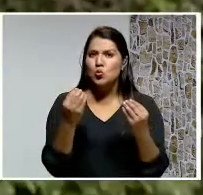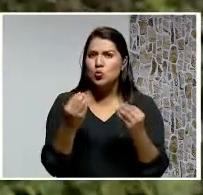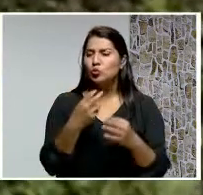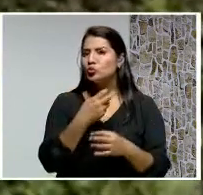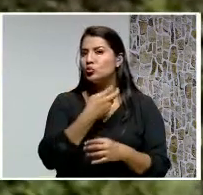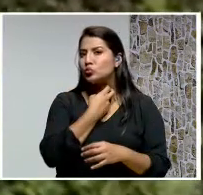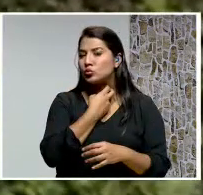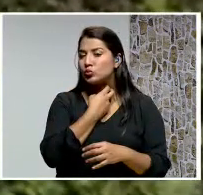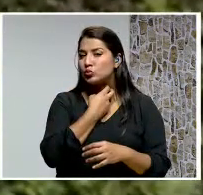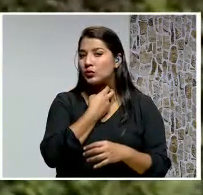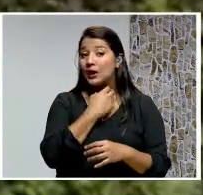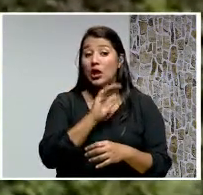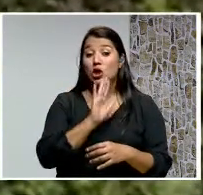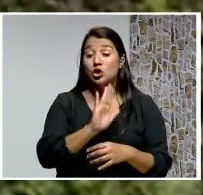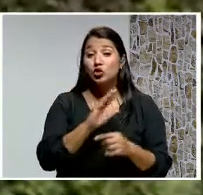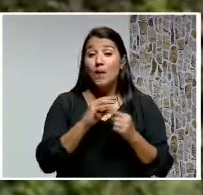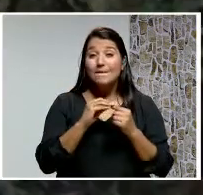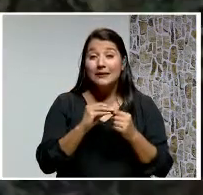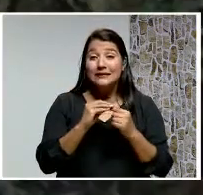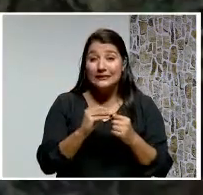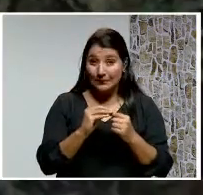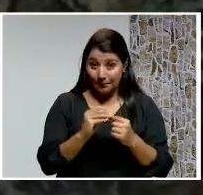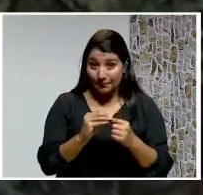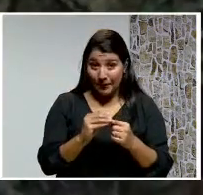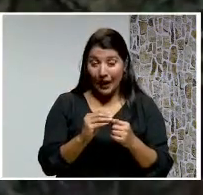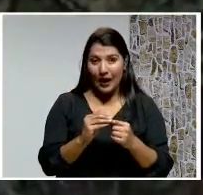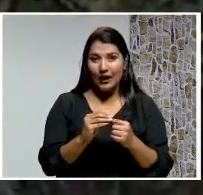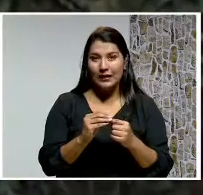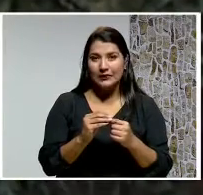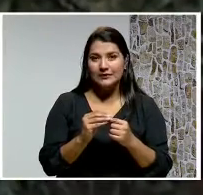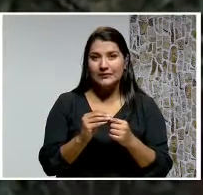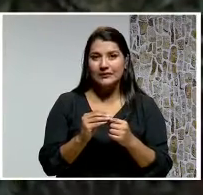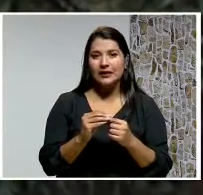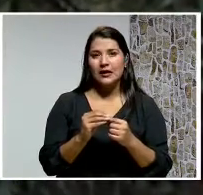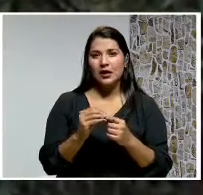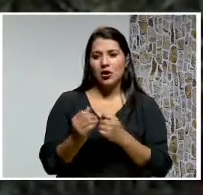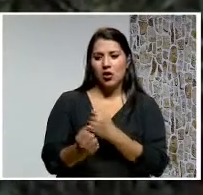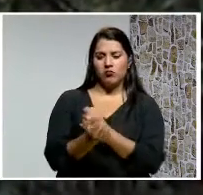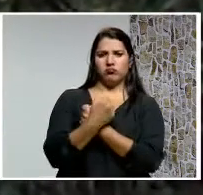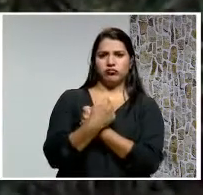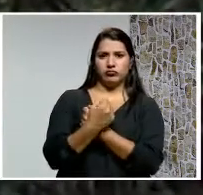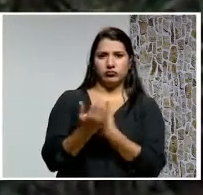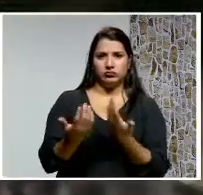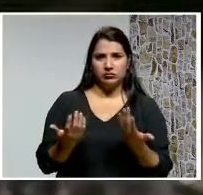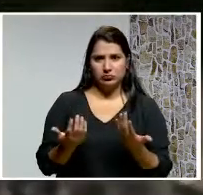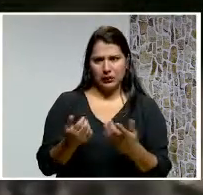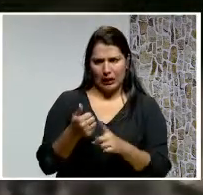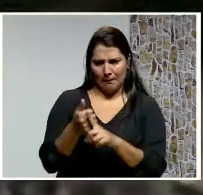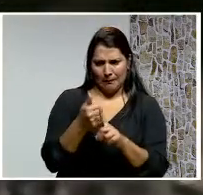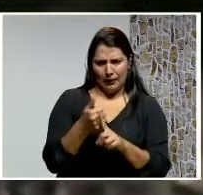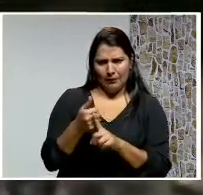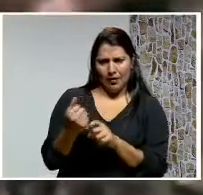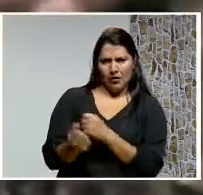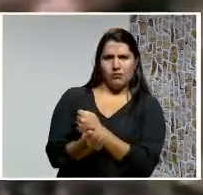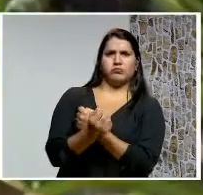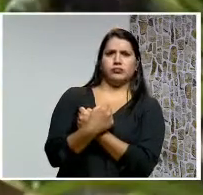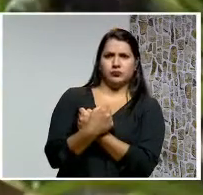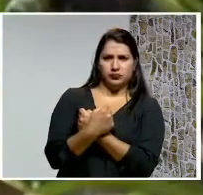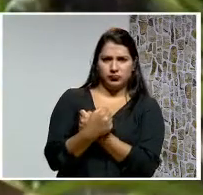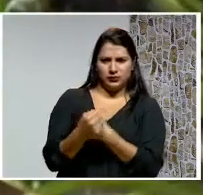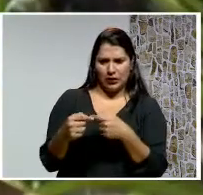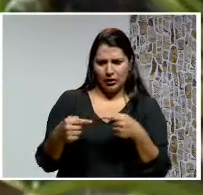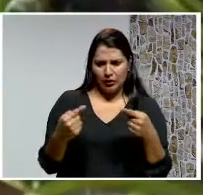venenosas. Entre sus principales depredadores están ellas mismas, ya que son muy territoriales y llegan a matarse entre